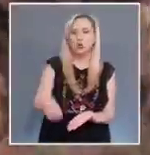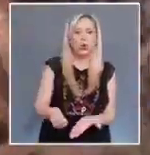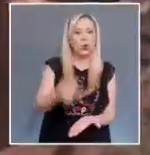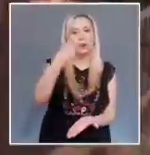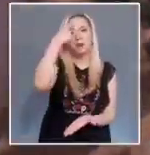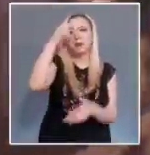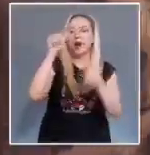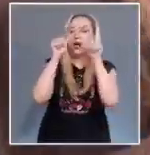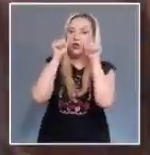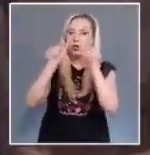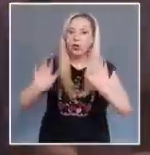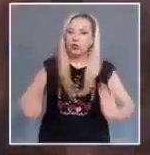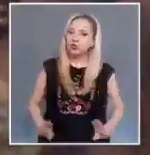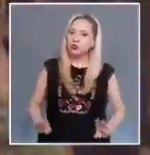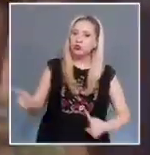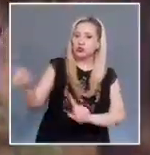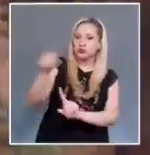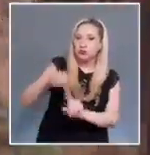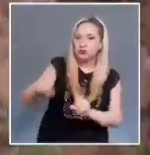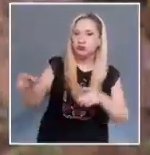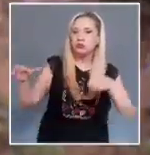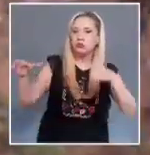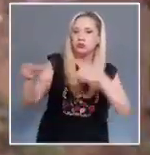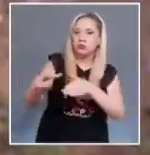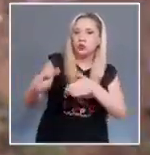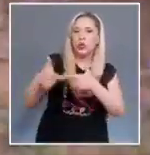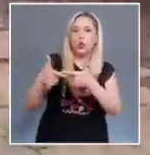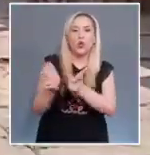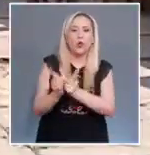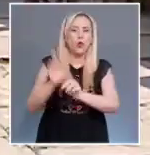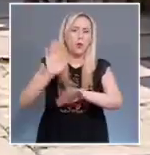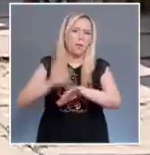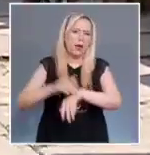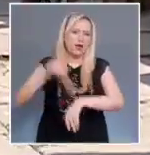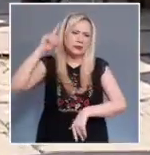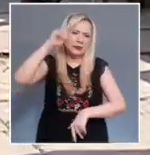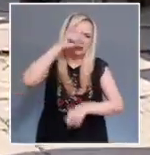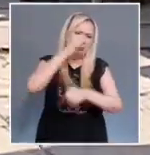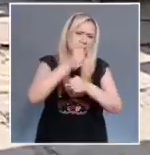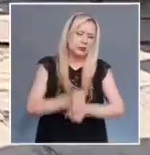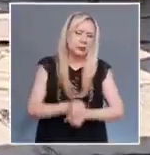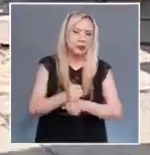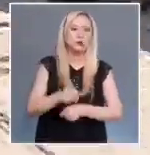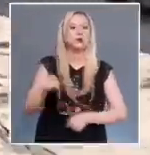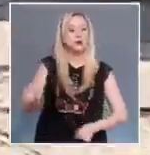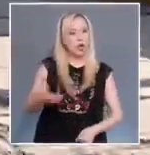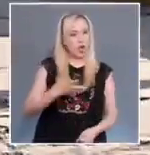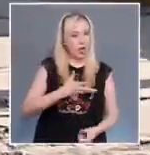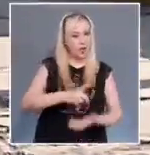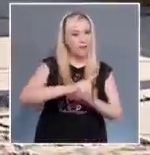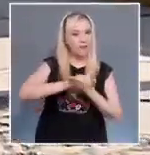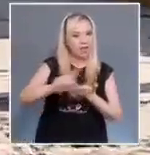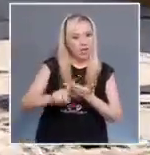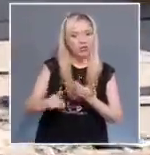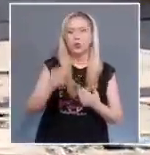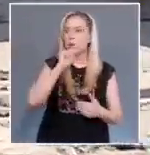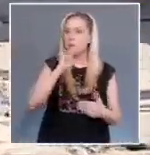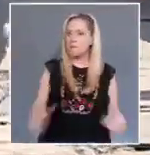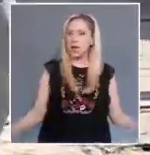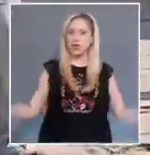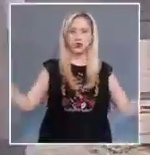que integrantes de grupos en situación de vulnerabilidad gocen de las mismas oportunidades que el resto